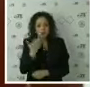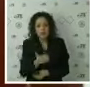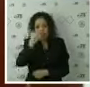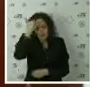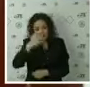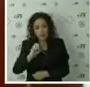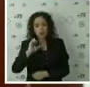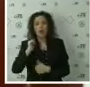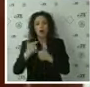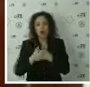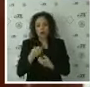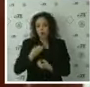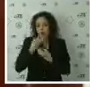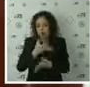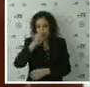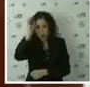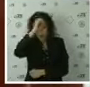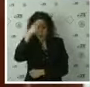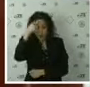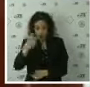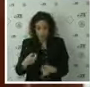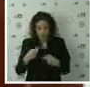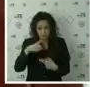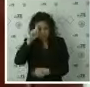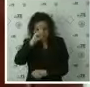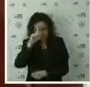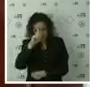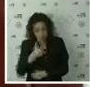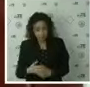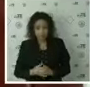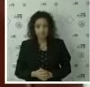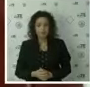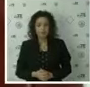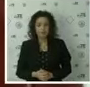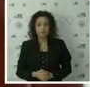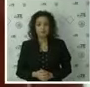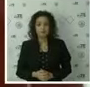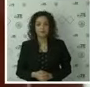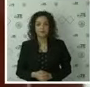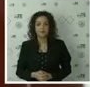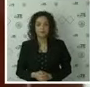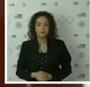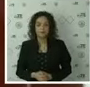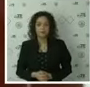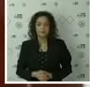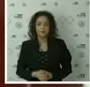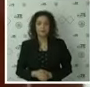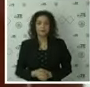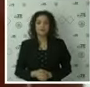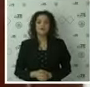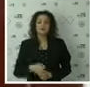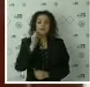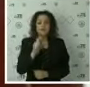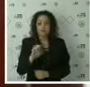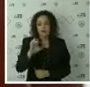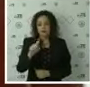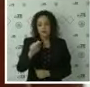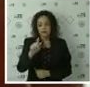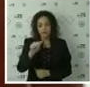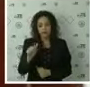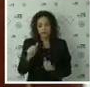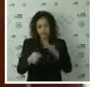o que cree que puede decir algo y orientarnos y acompañarnos. Desde luego, la etapa jurisdiccional que